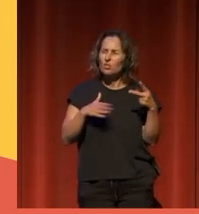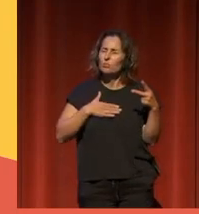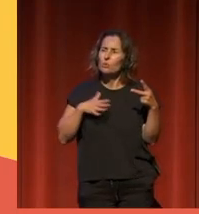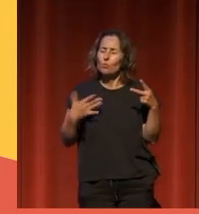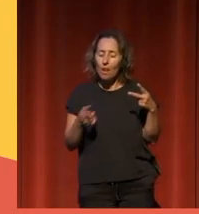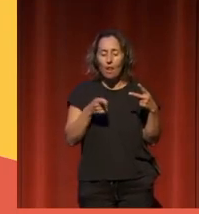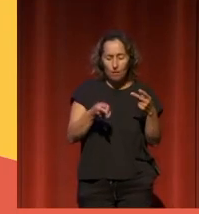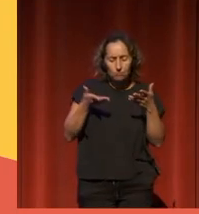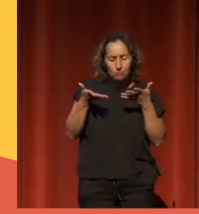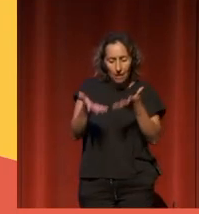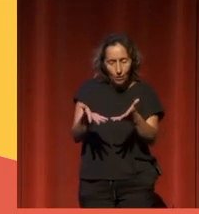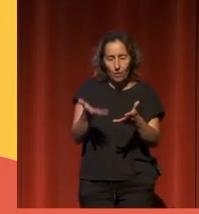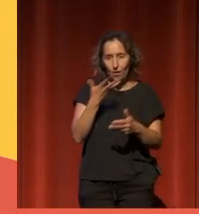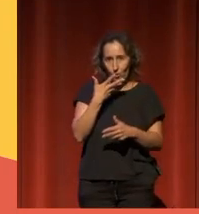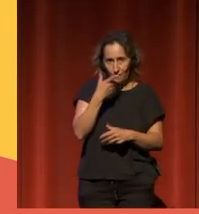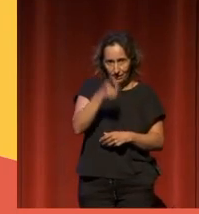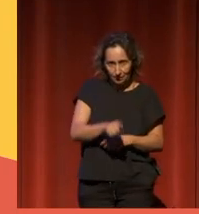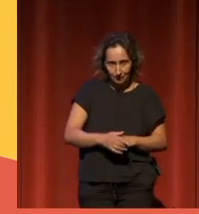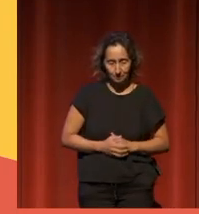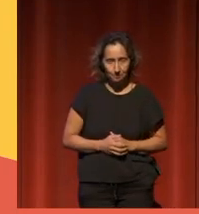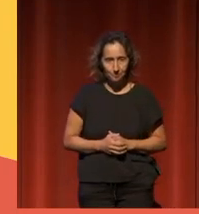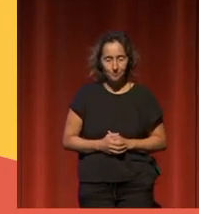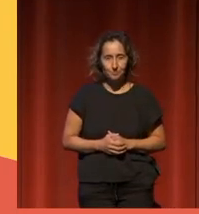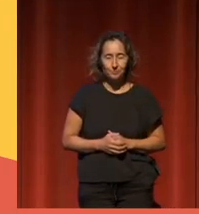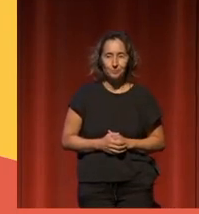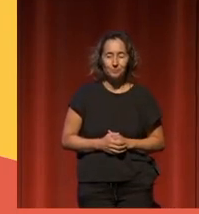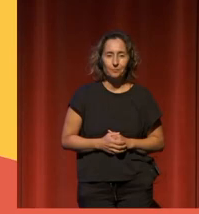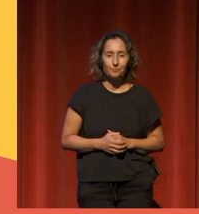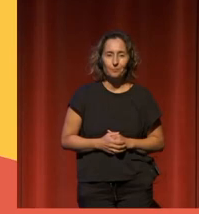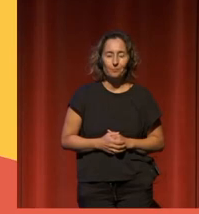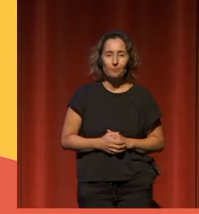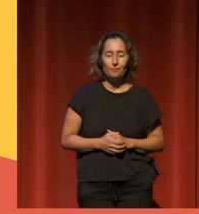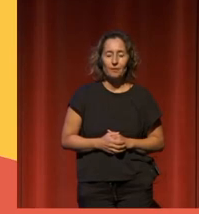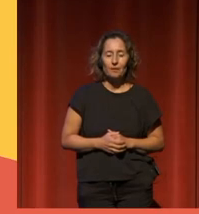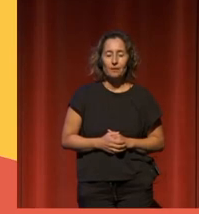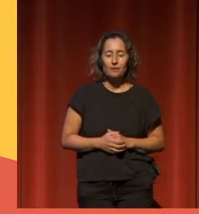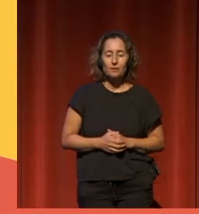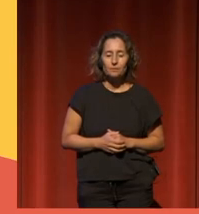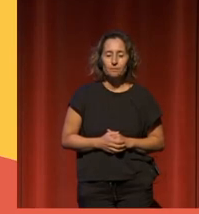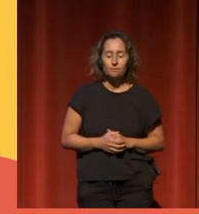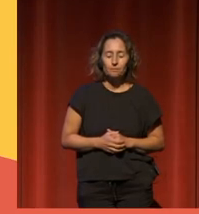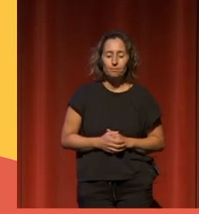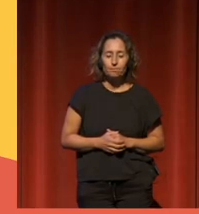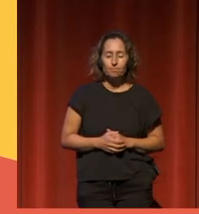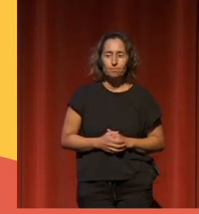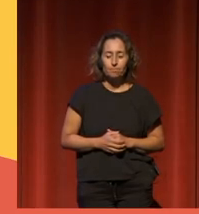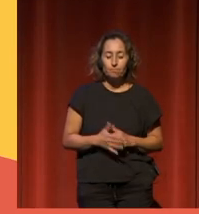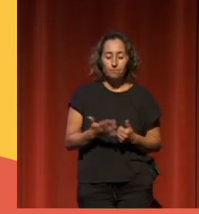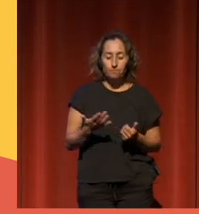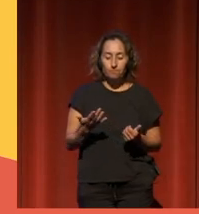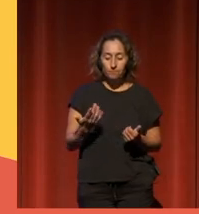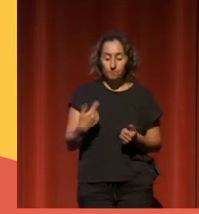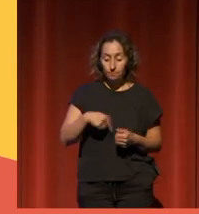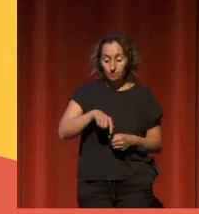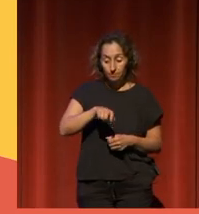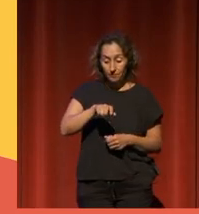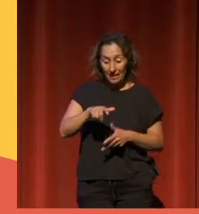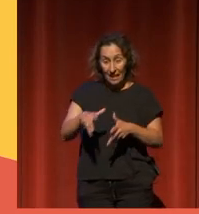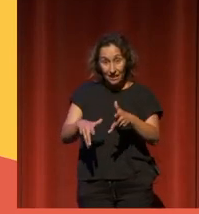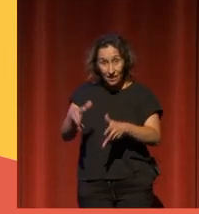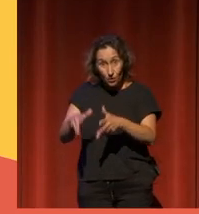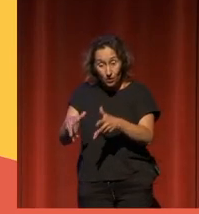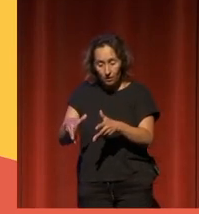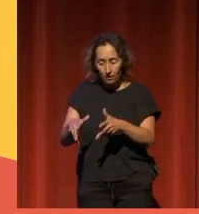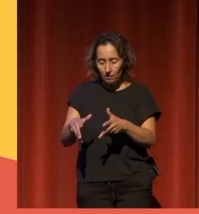sociedad y para eso es importante tener un en una ciudadanía eh